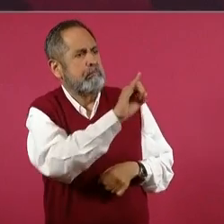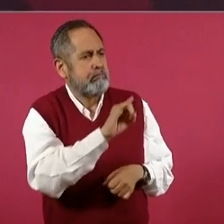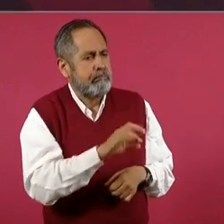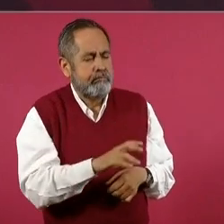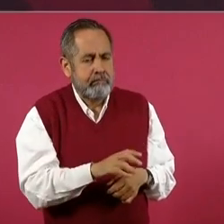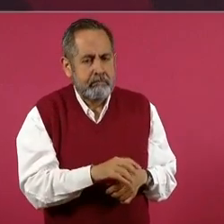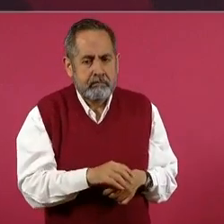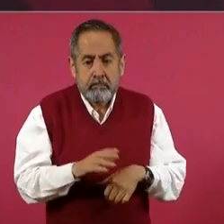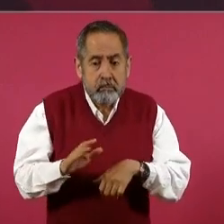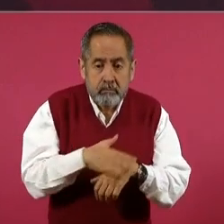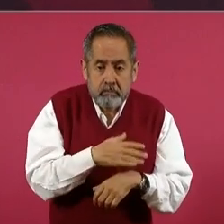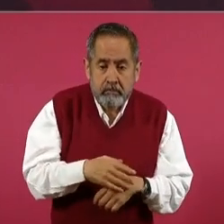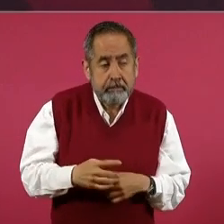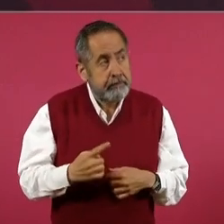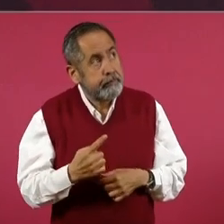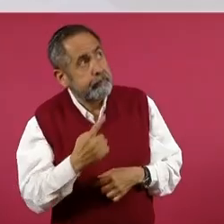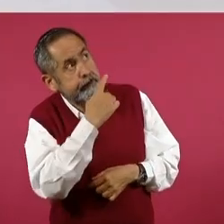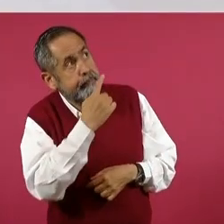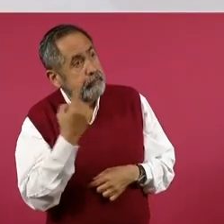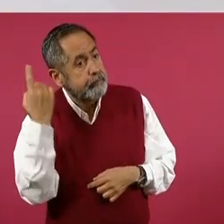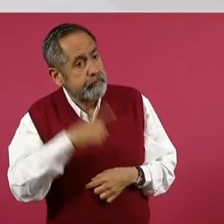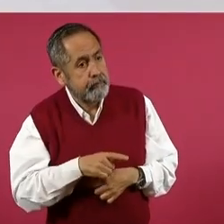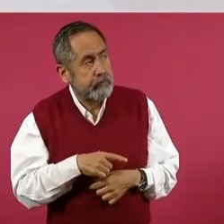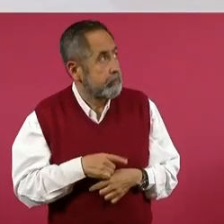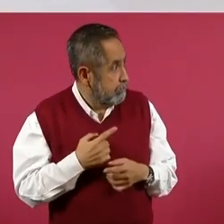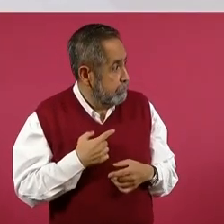por consigna.